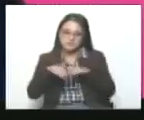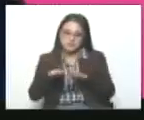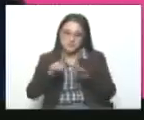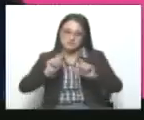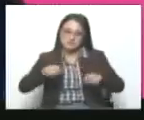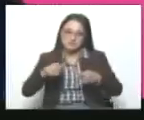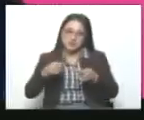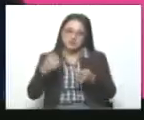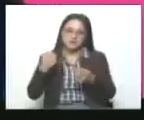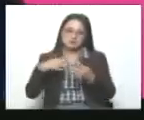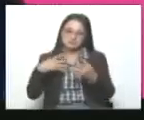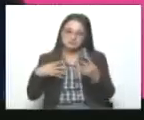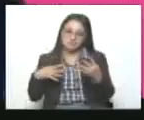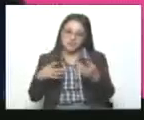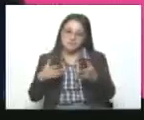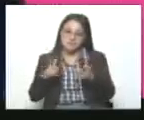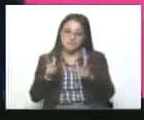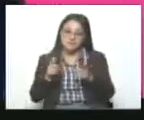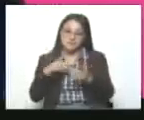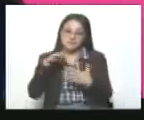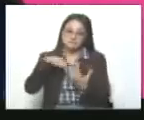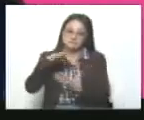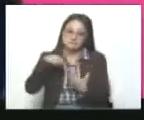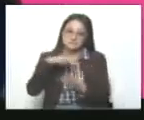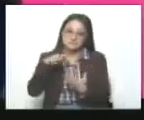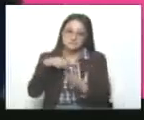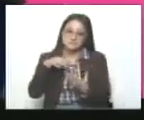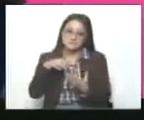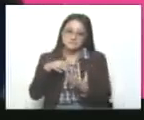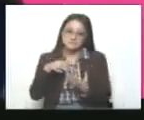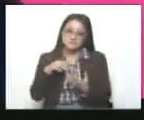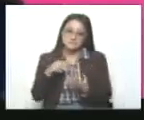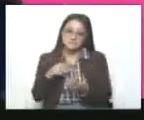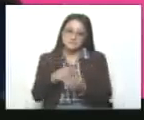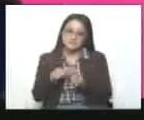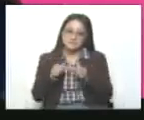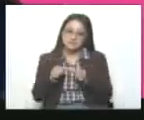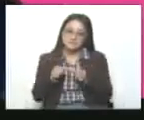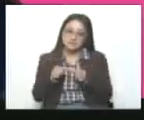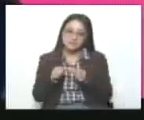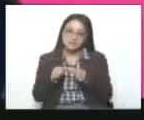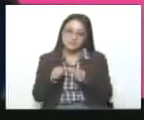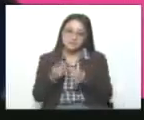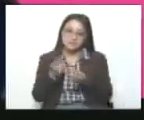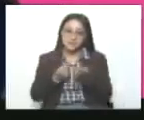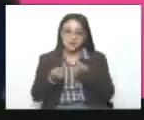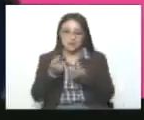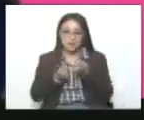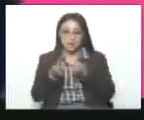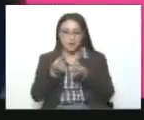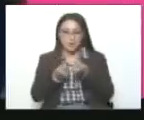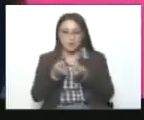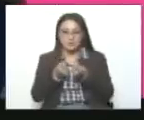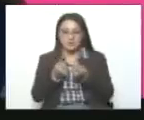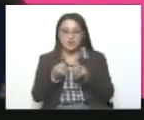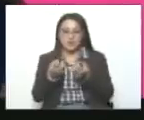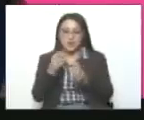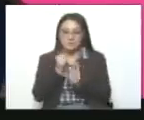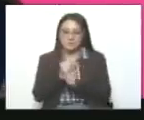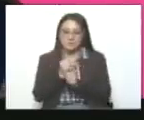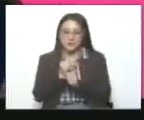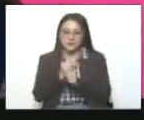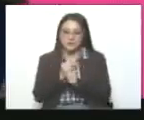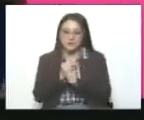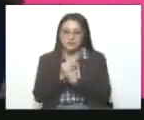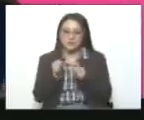de útiles, y que permiten la dinamización de que se mantenga ese círculo virtuoso de la economía, que genera empleo, que